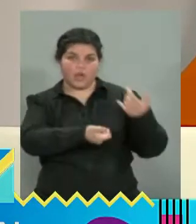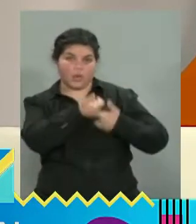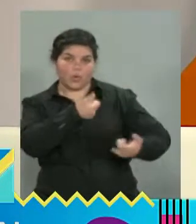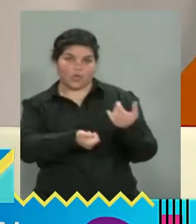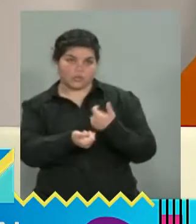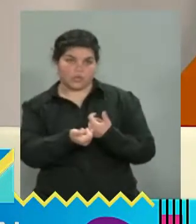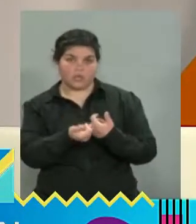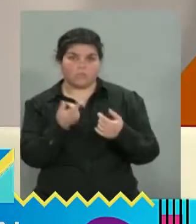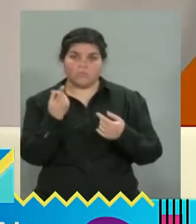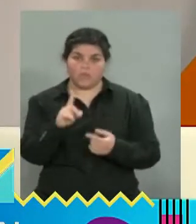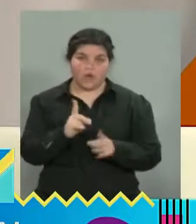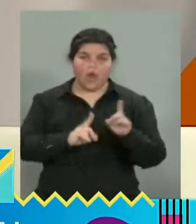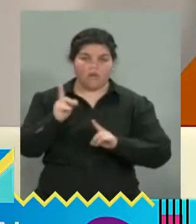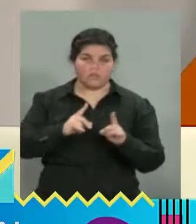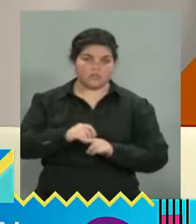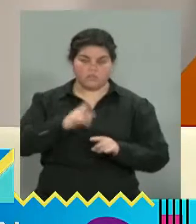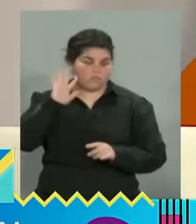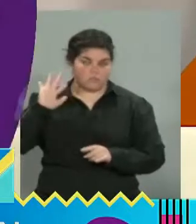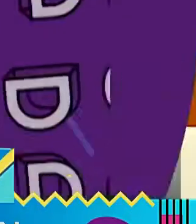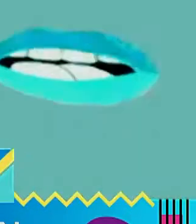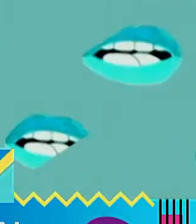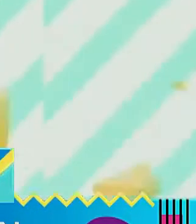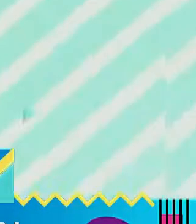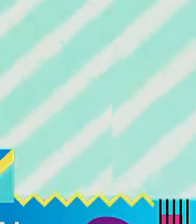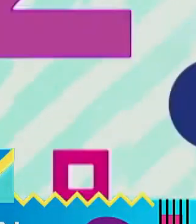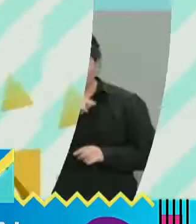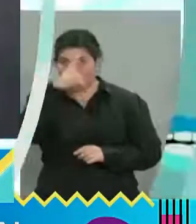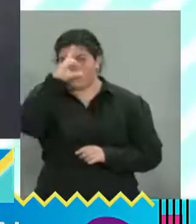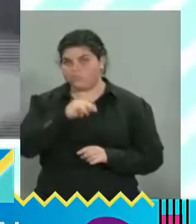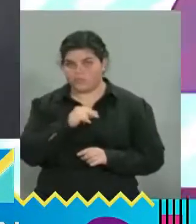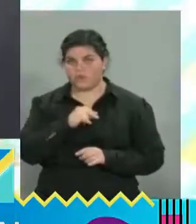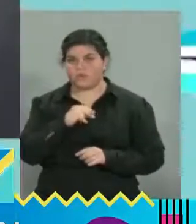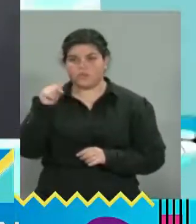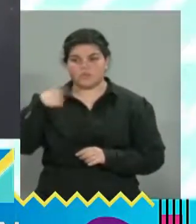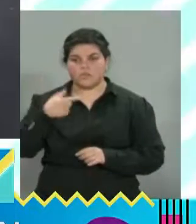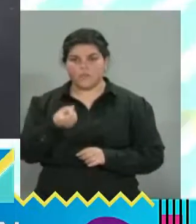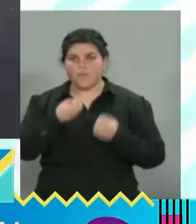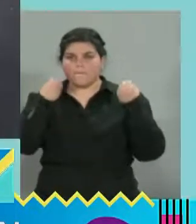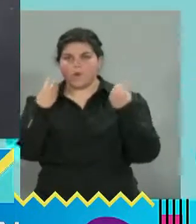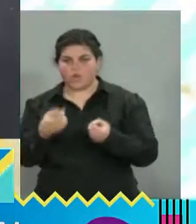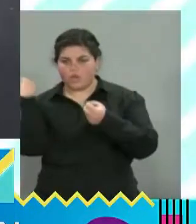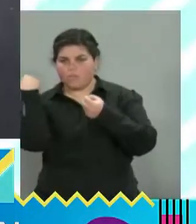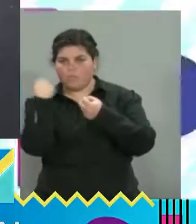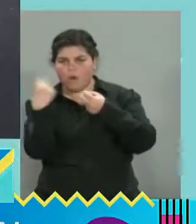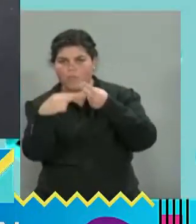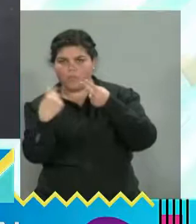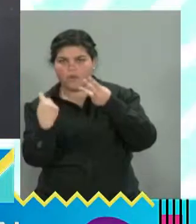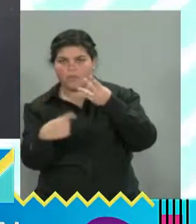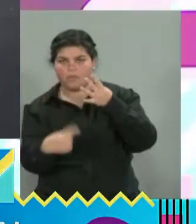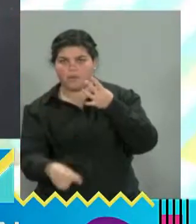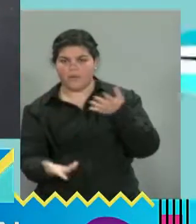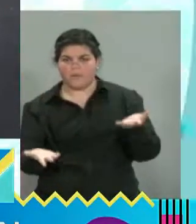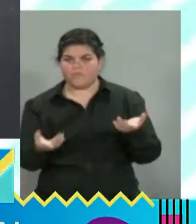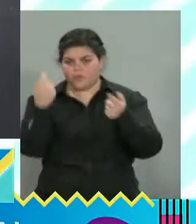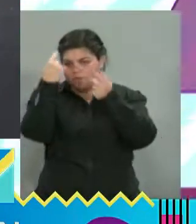pasa y es lo primero cuando estamos en alguna charla. Y ahí empezamos siempre a profundizar el porqué. Y empiezan los porqués, son un montón. Sí,